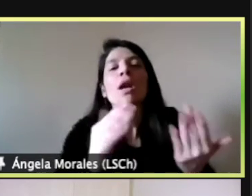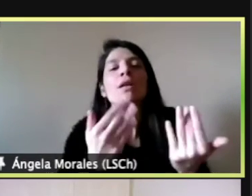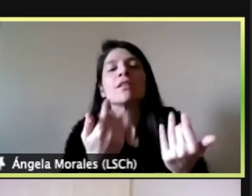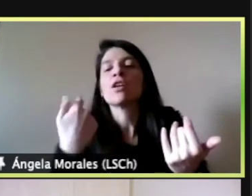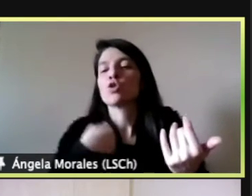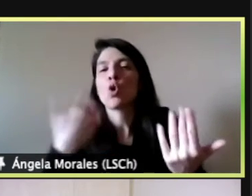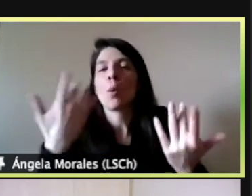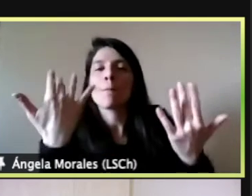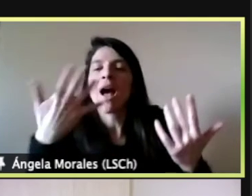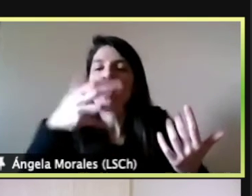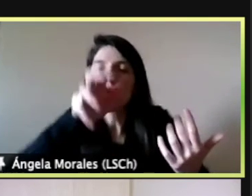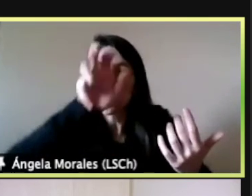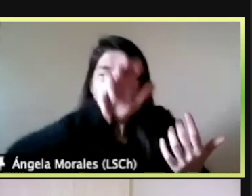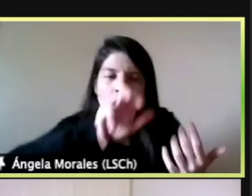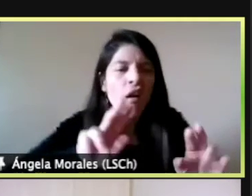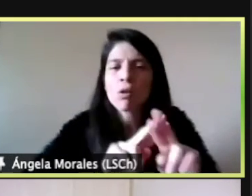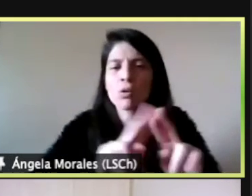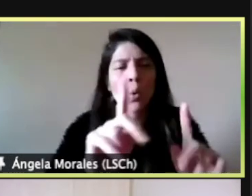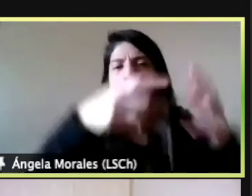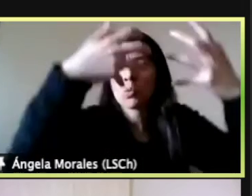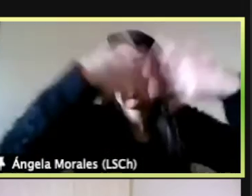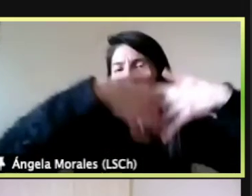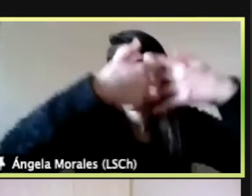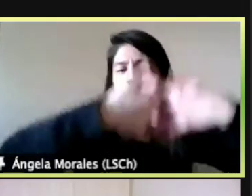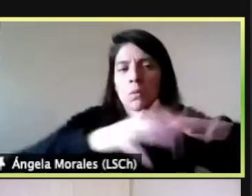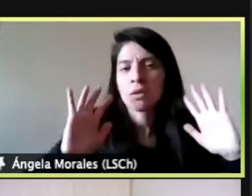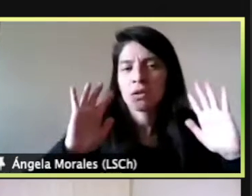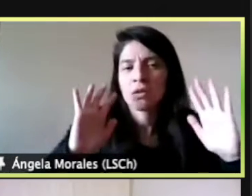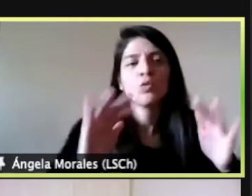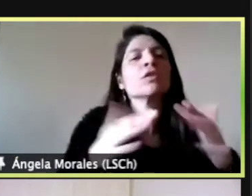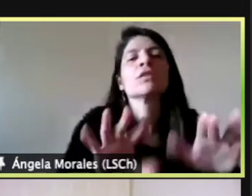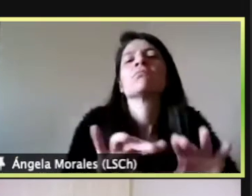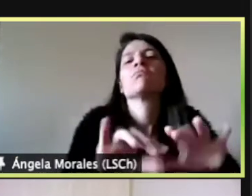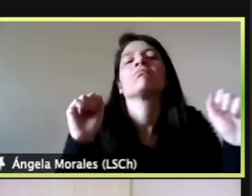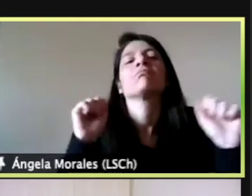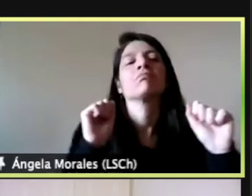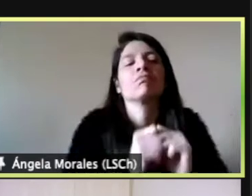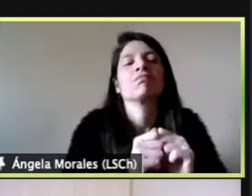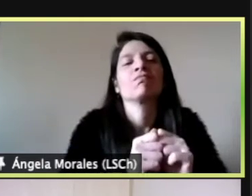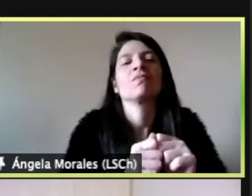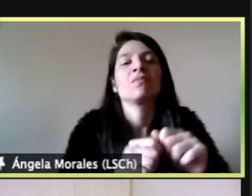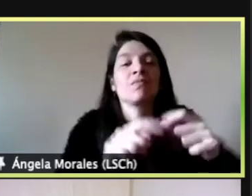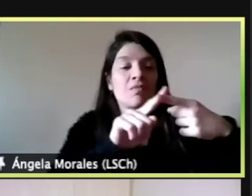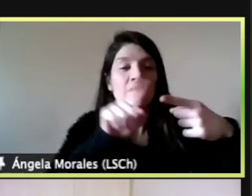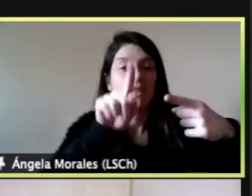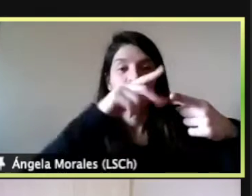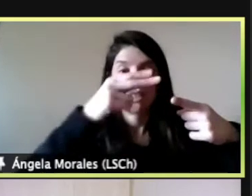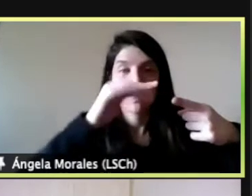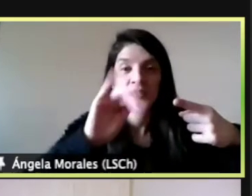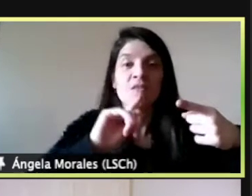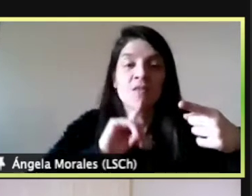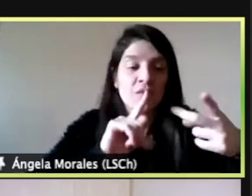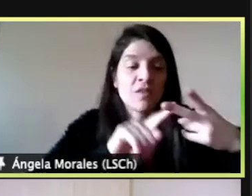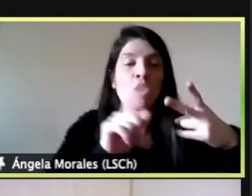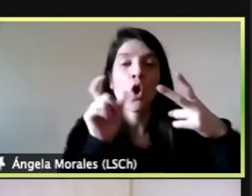tuve que realizar presionar esos tres botones: Shift, Control y hacia abajo.